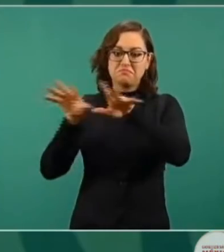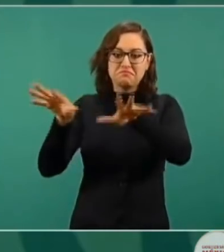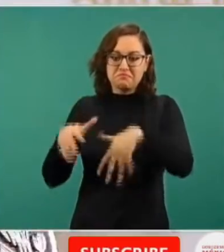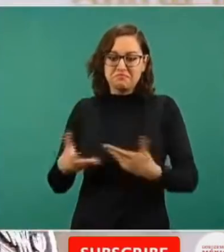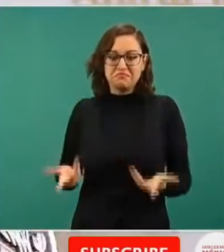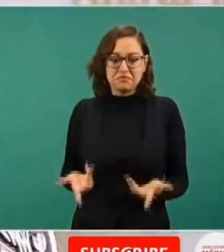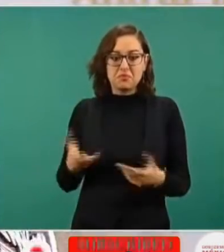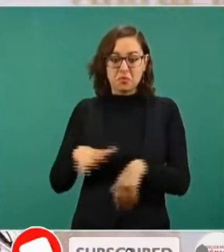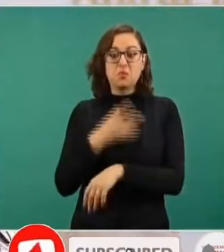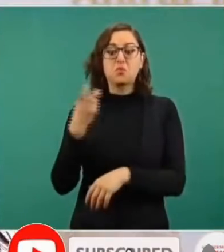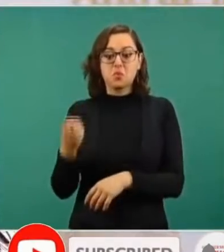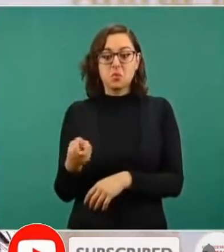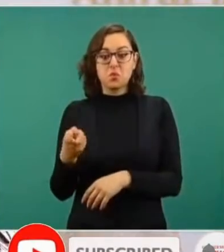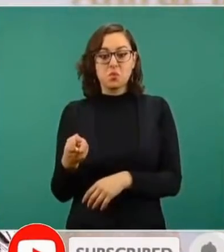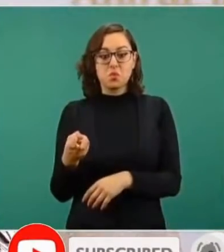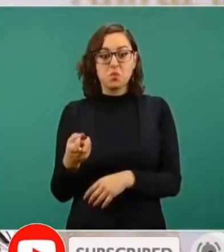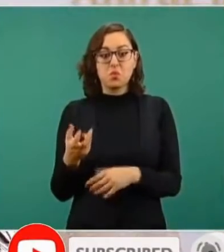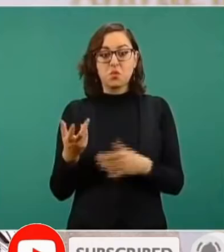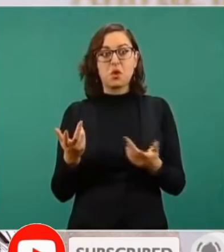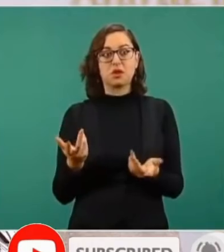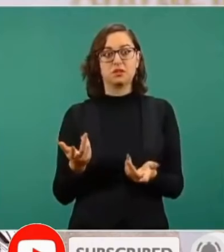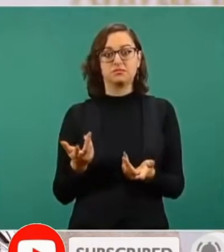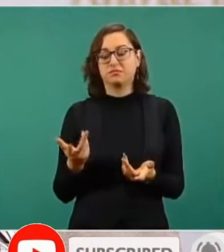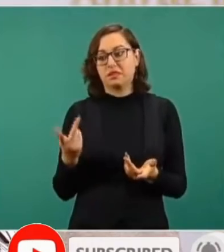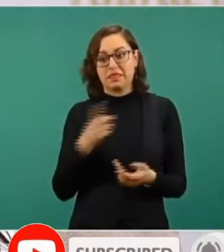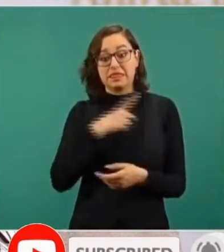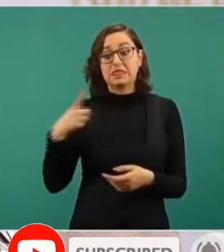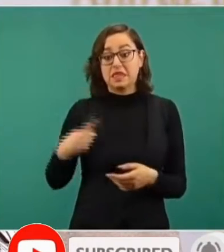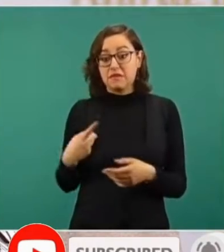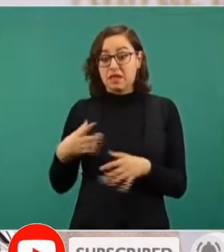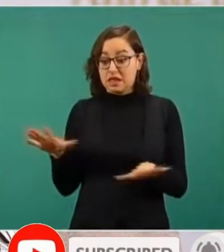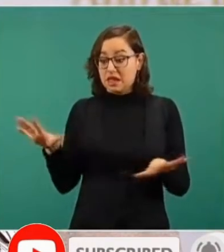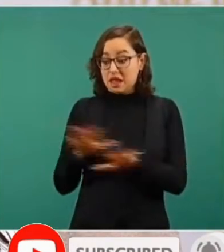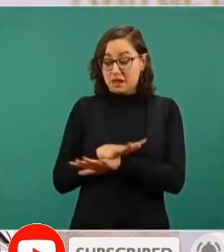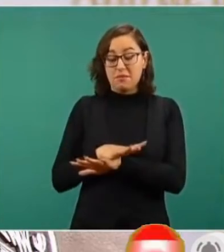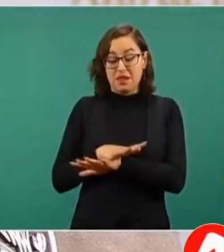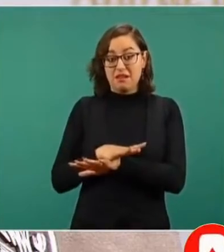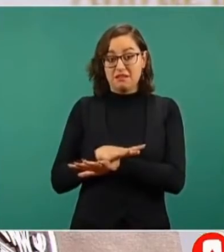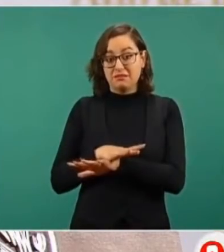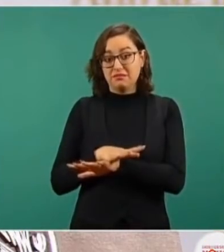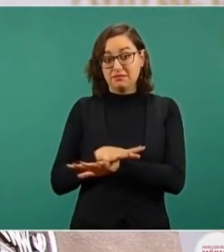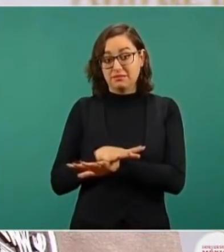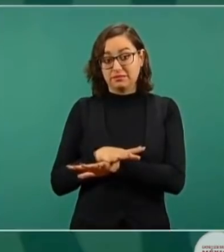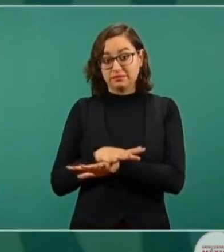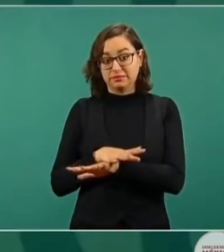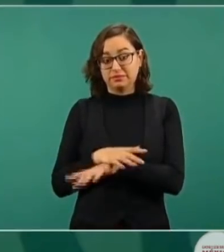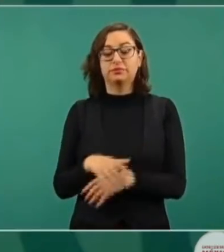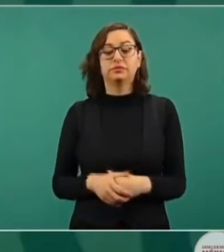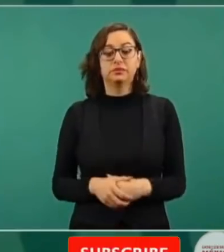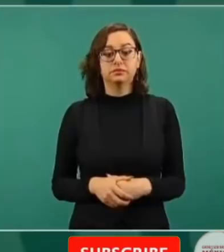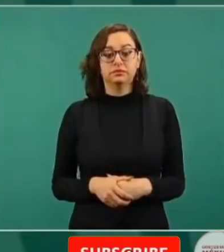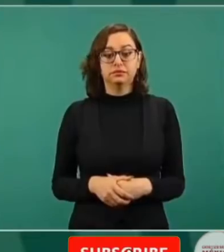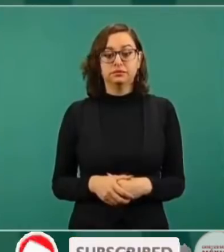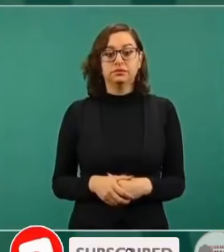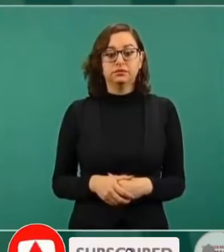de cambiar lo que es el costo en nada más el combustible. Y por la energía